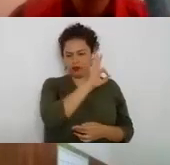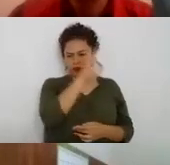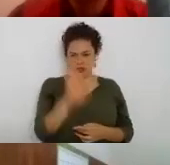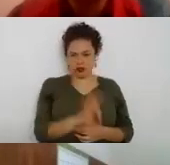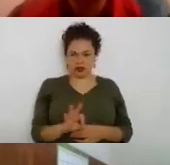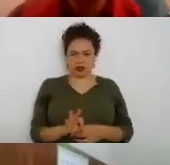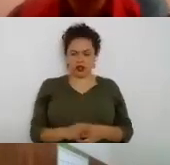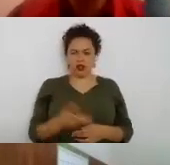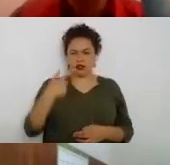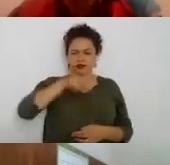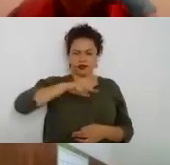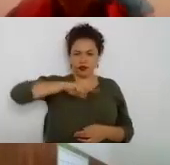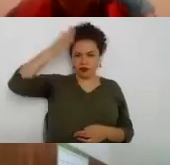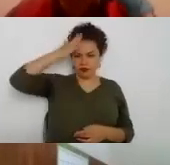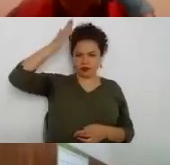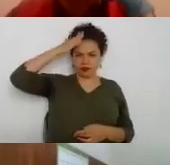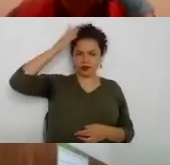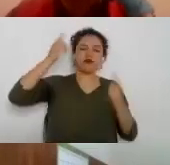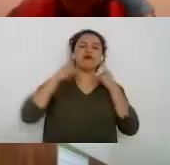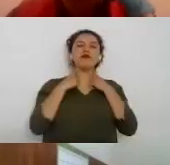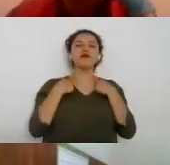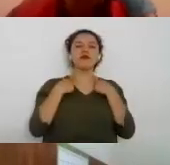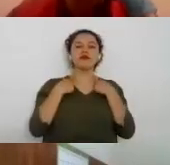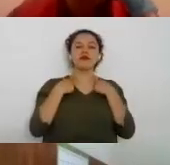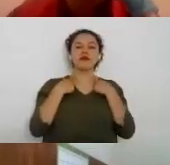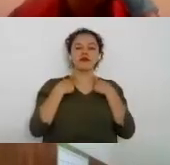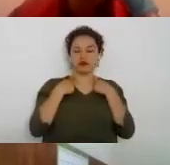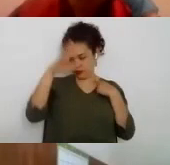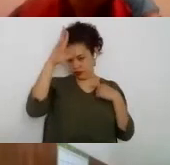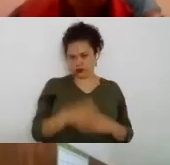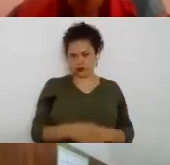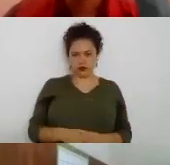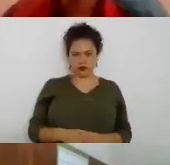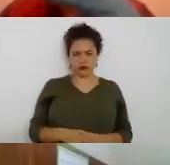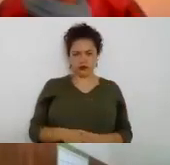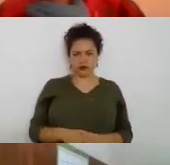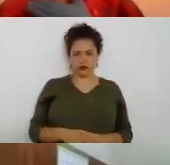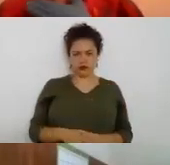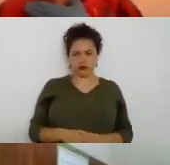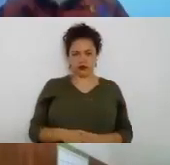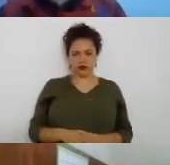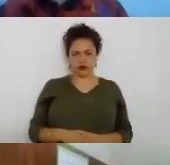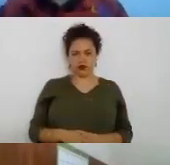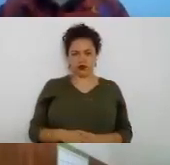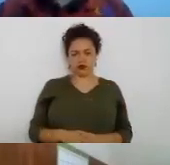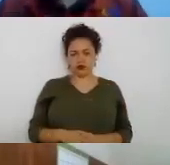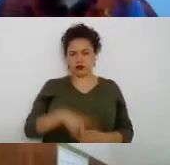lo que es mi cabeza y cuello. ¿De acuerdo? Hablando de lo que es el